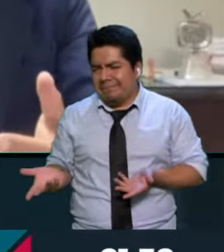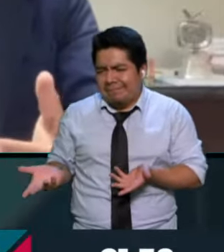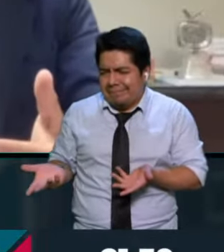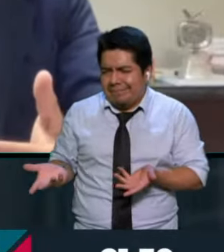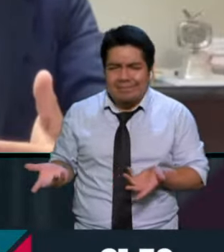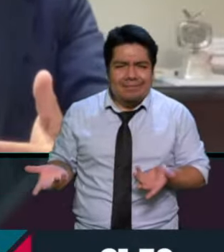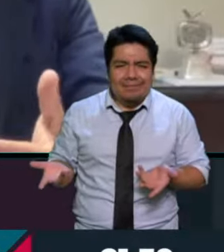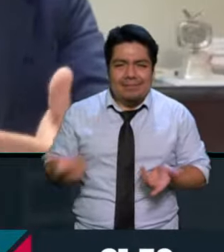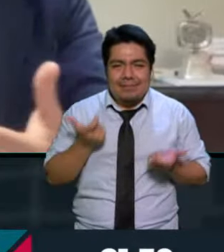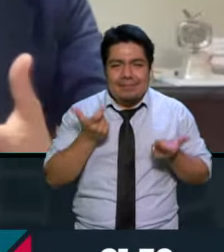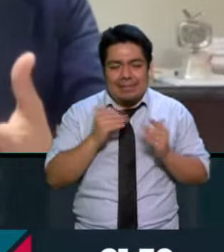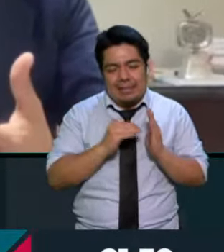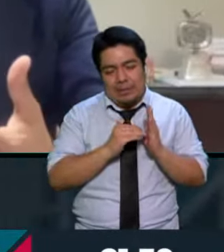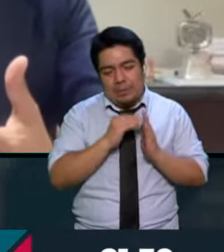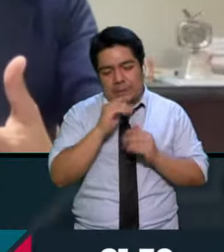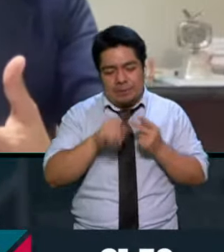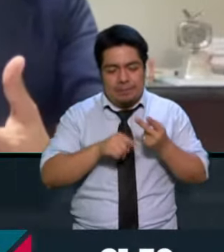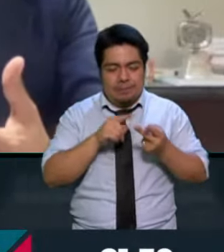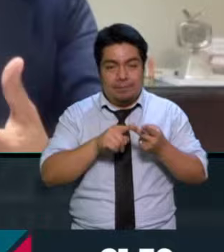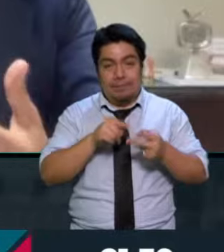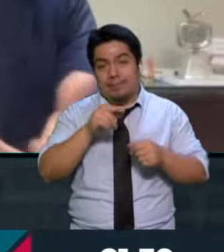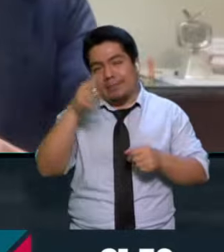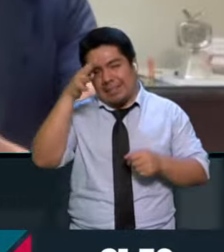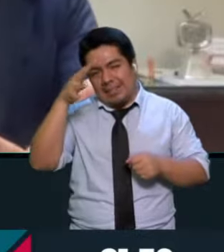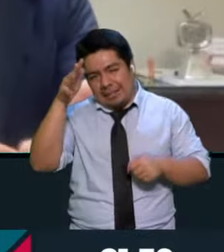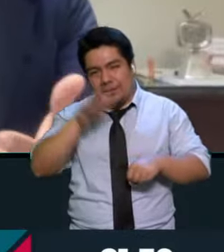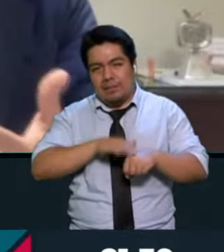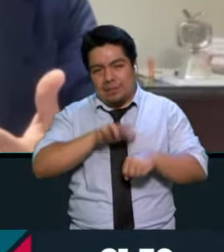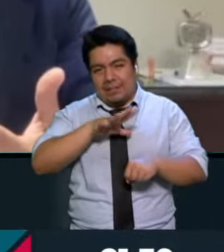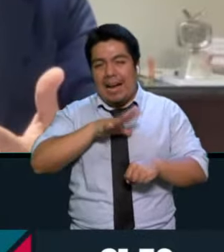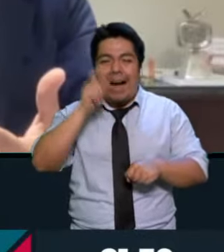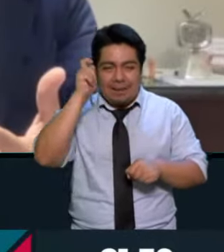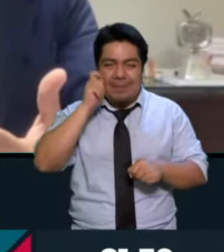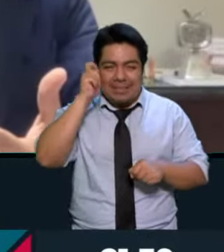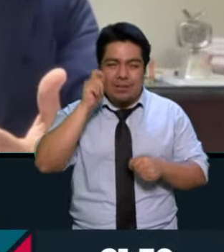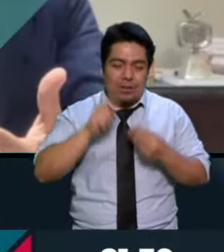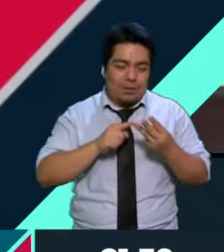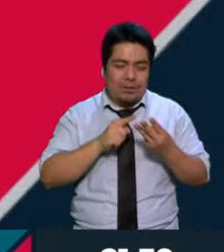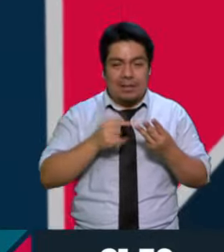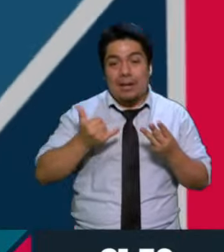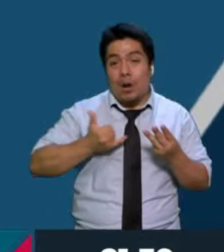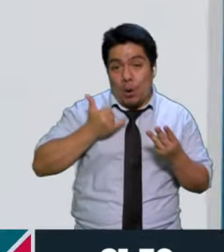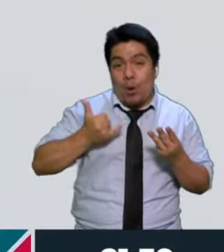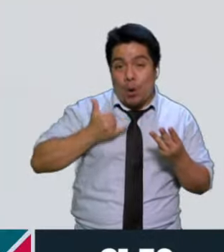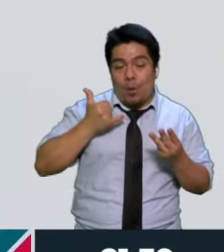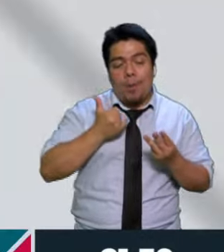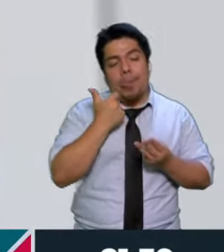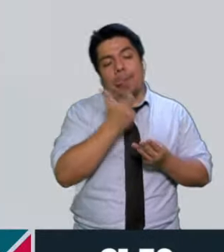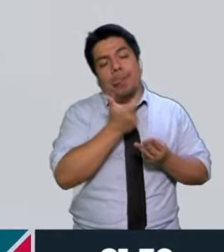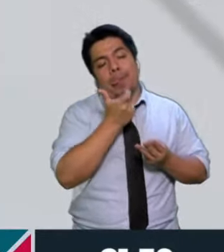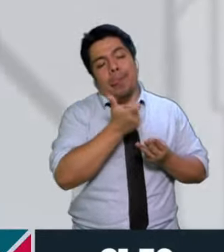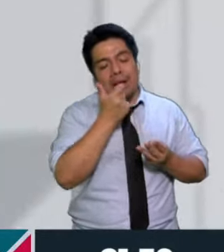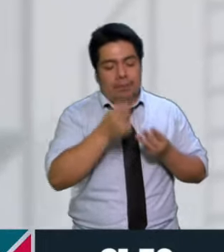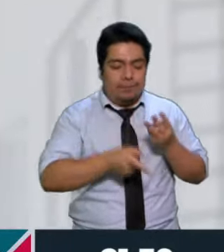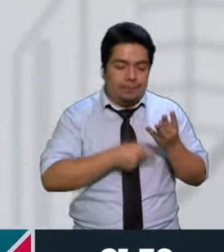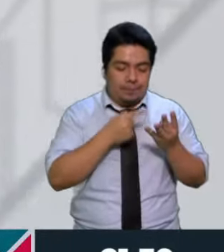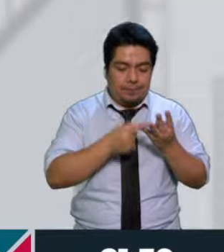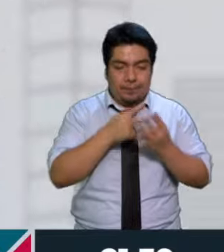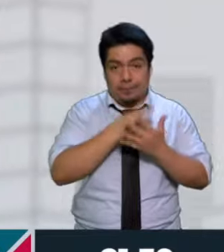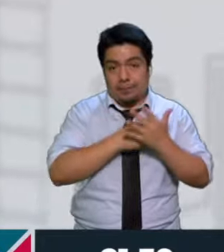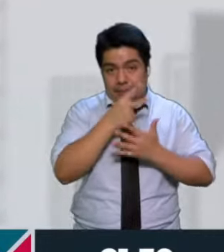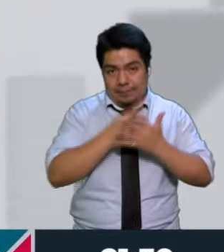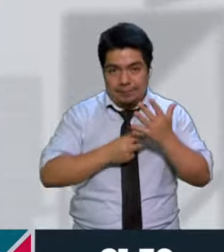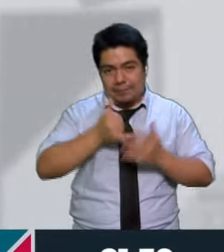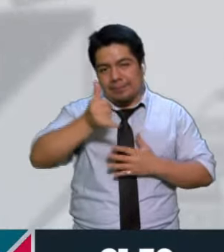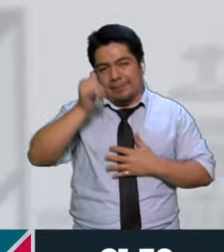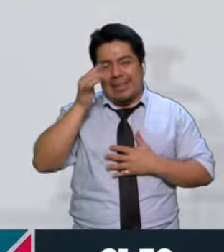economía, los adultos mayores reciben una pensión, los jóvenes reciben un salario en el programa Jóvenes